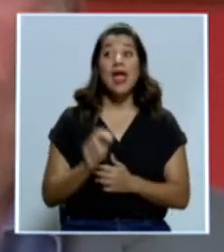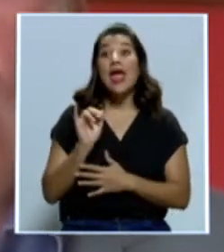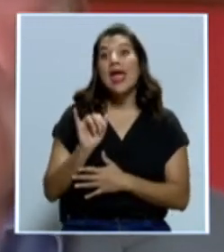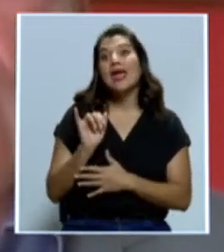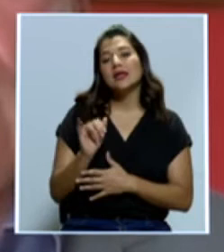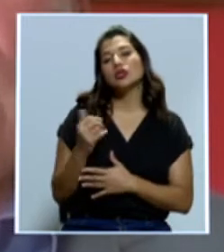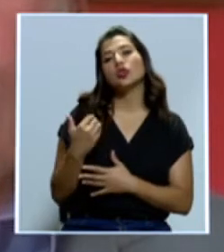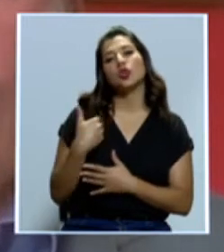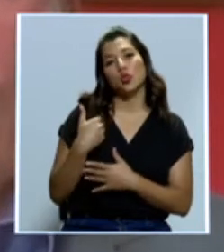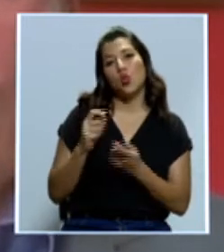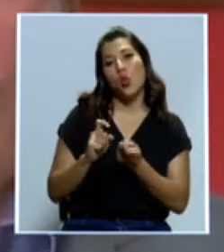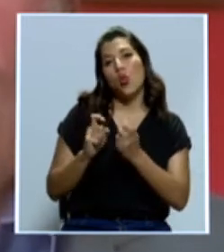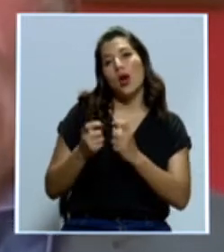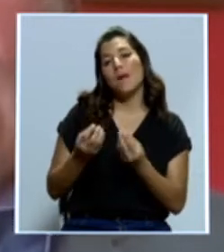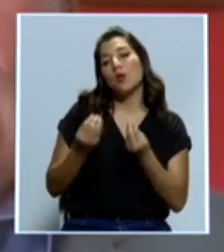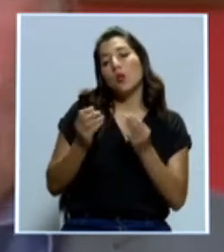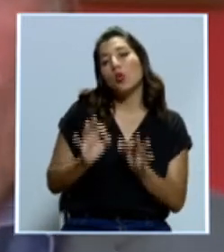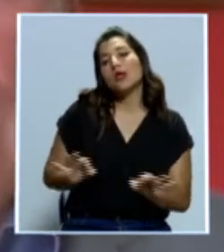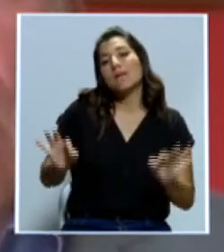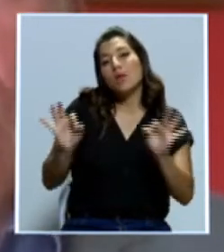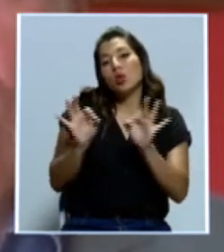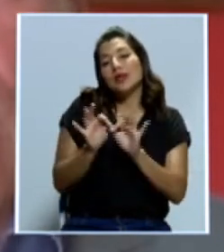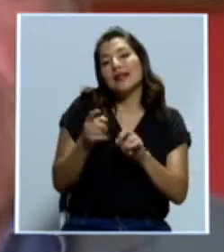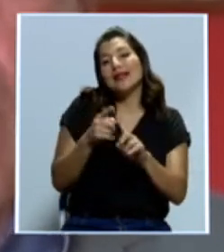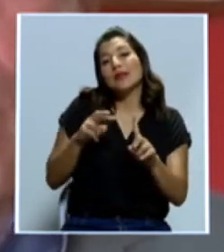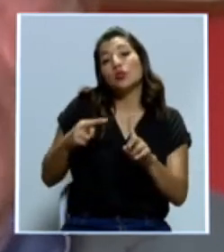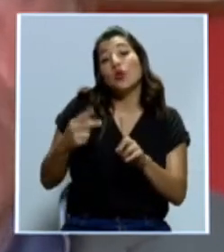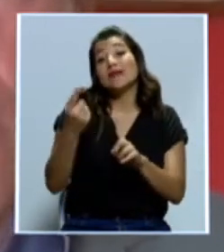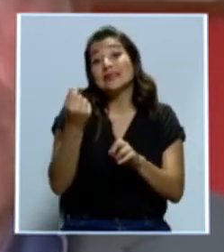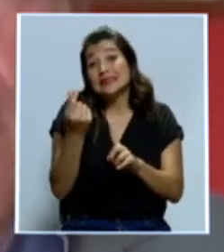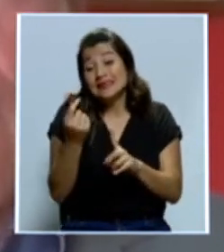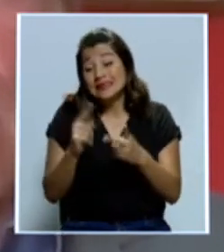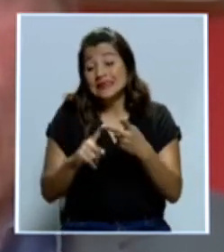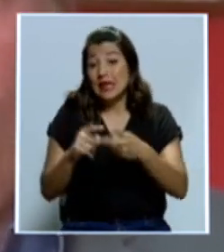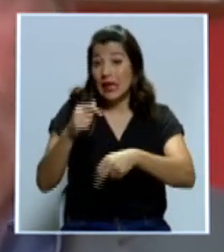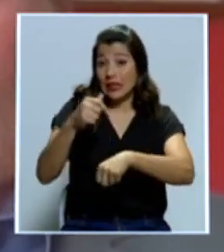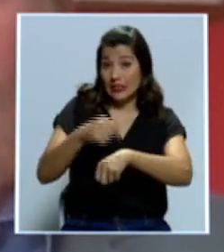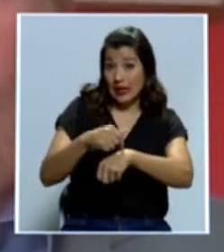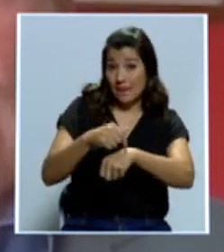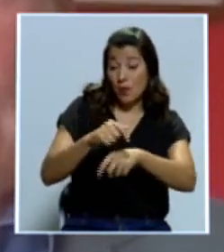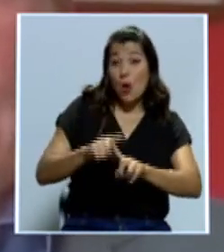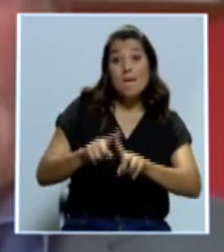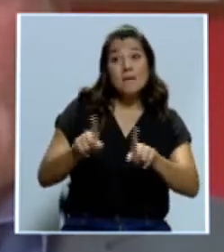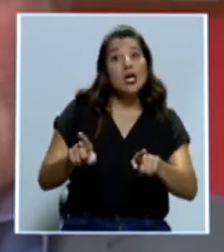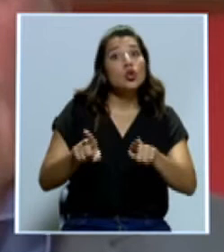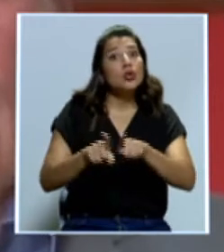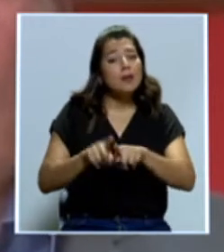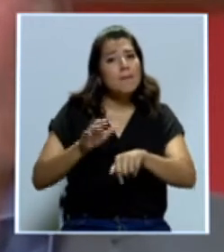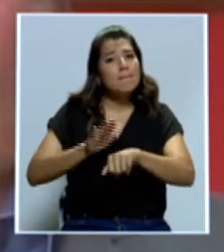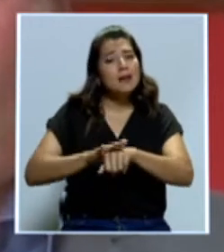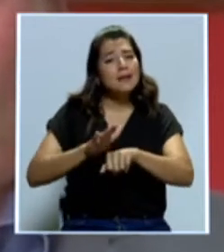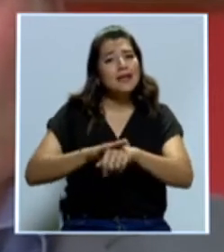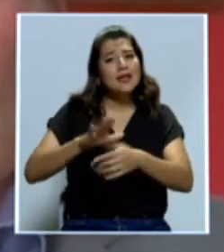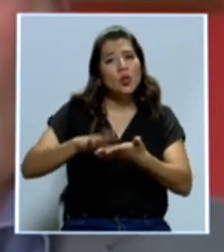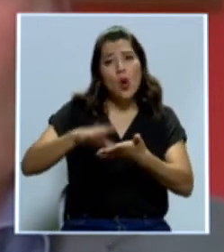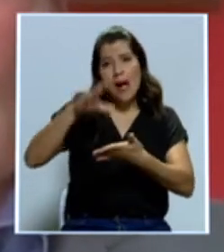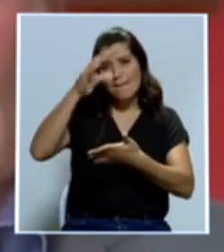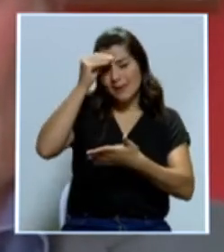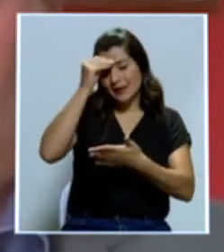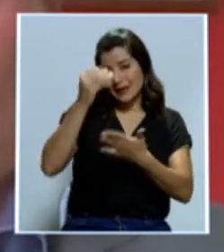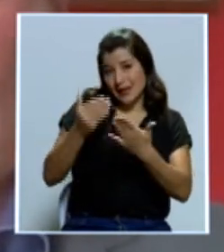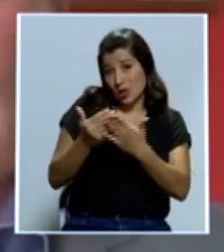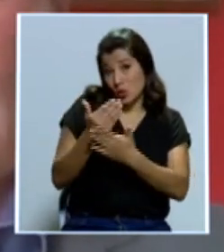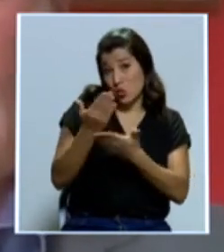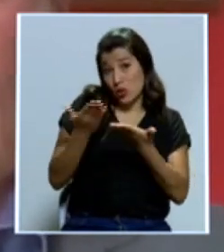impacto importante en los costos y en los plazos, pero también nos dejó lecciones aprendidas que hemos introducido en